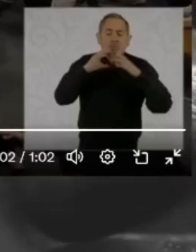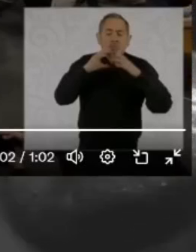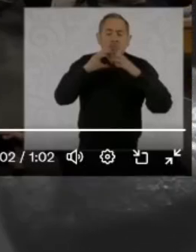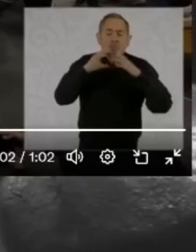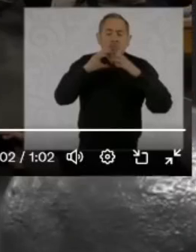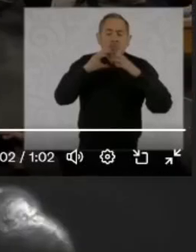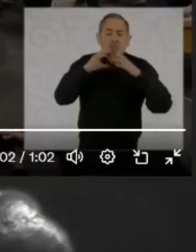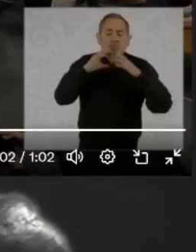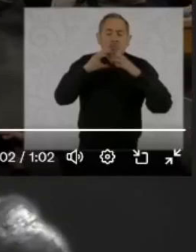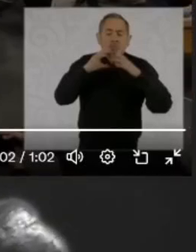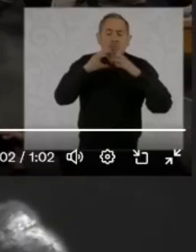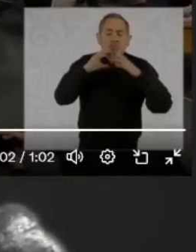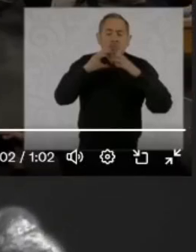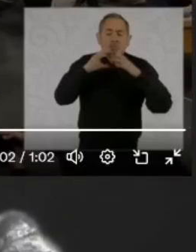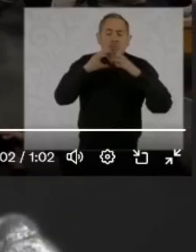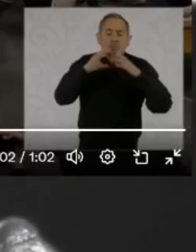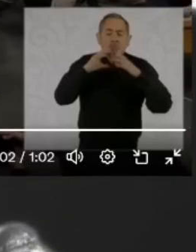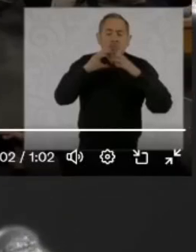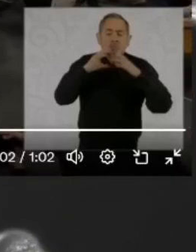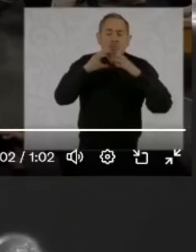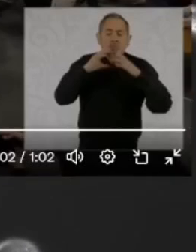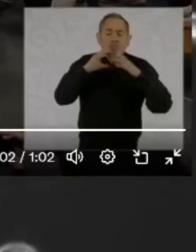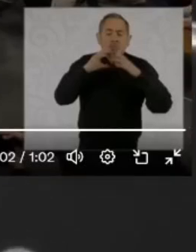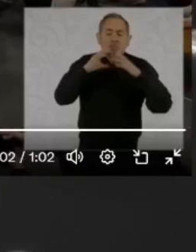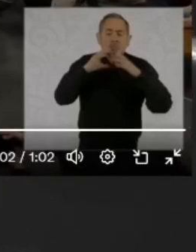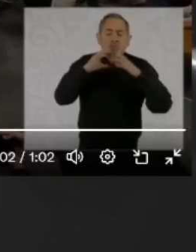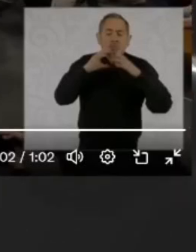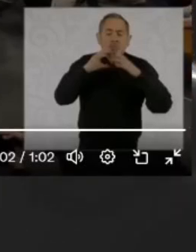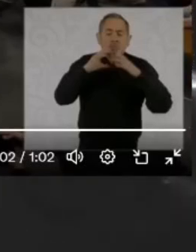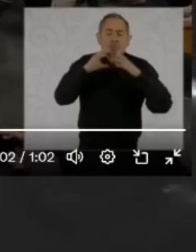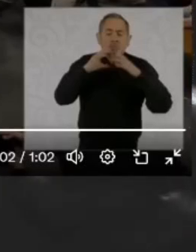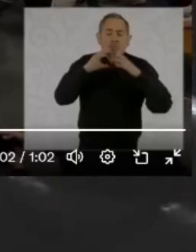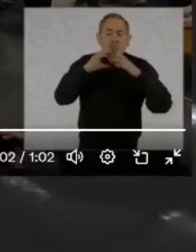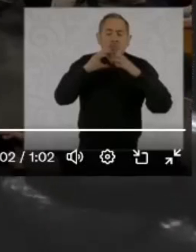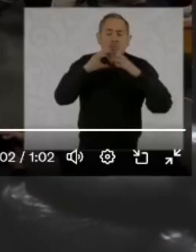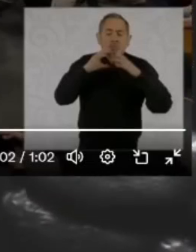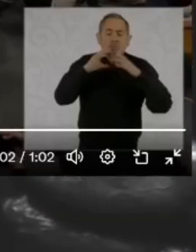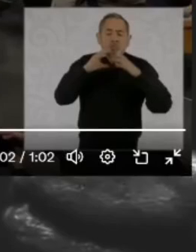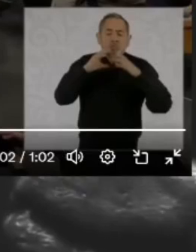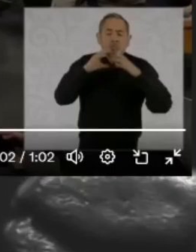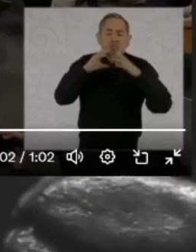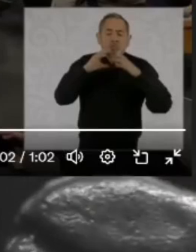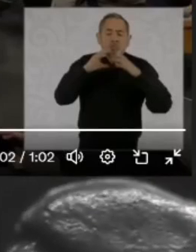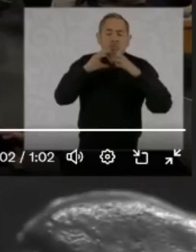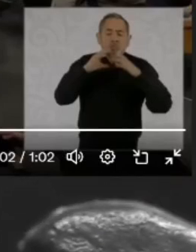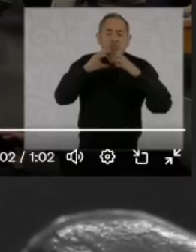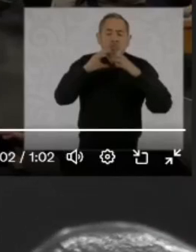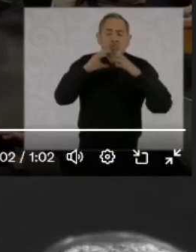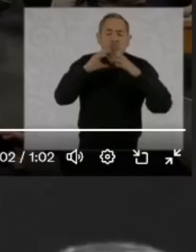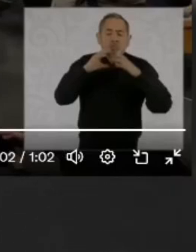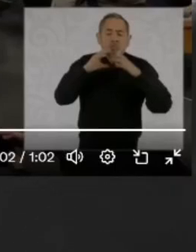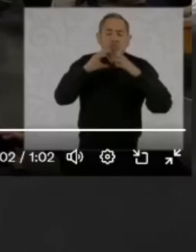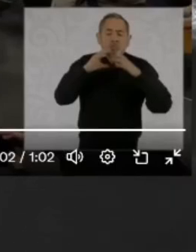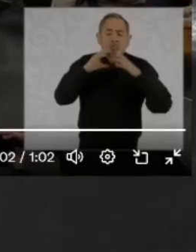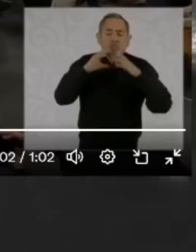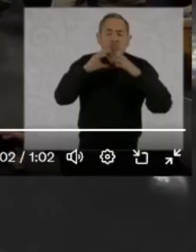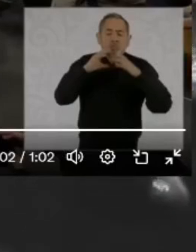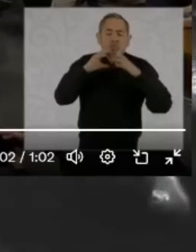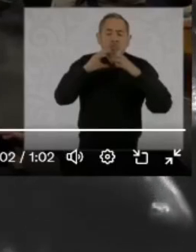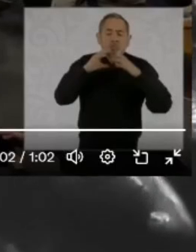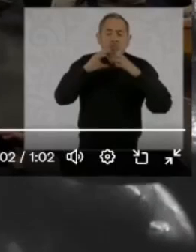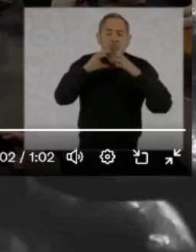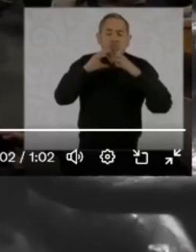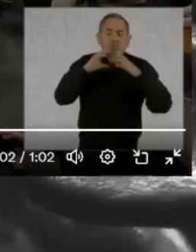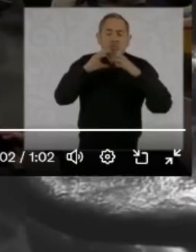Así es, se busca el bien común. Inclusive la señora le dijo, cuando ellos iban a tener hijos, que tenían un familiar y que le ayudara